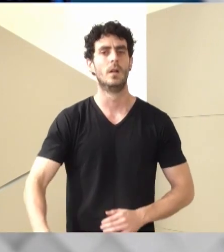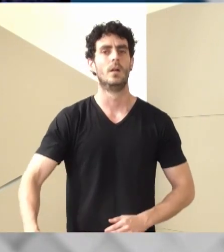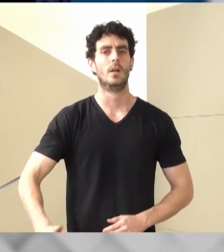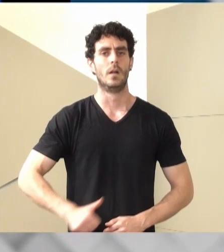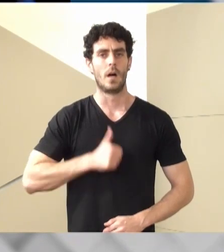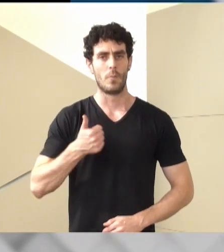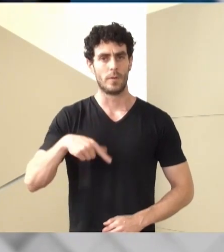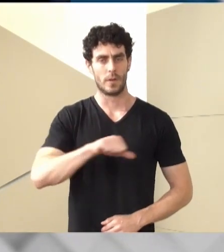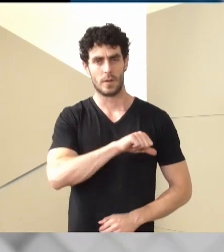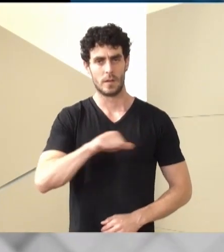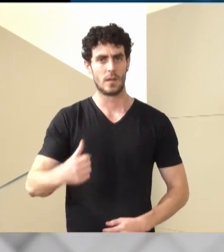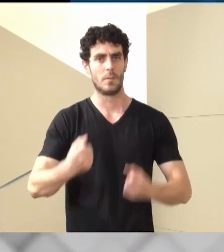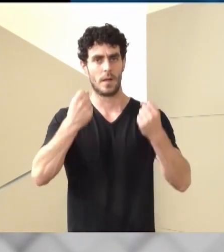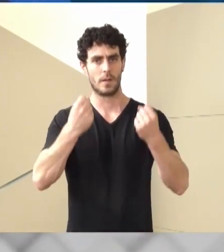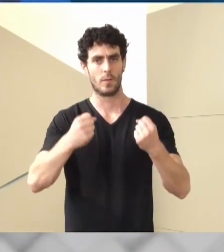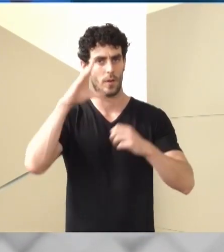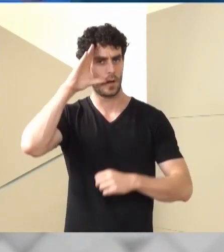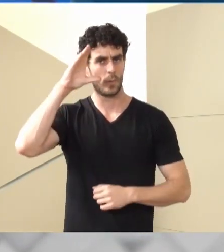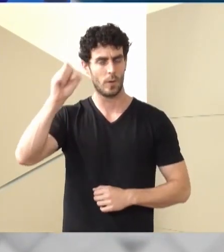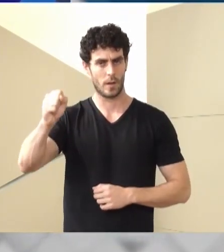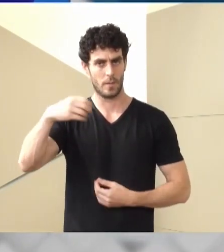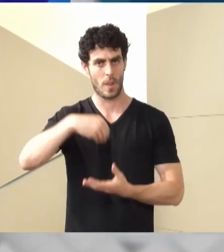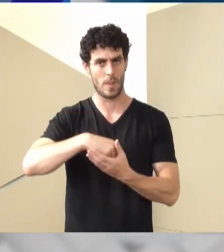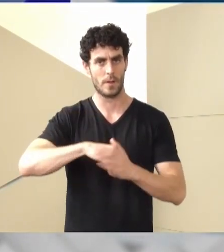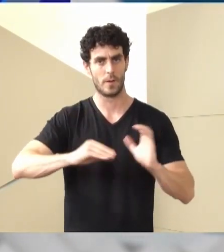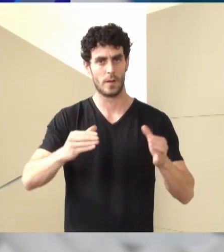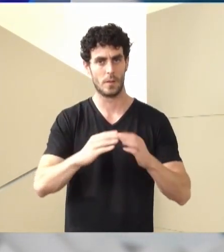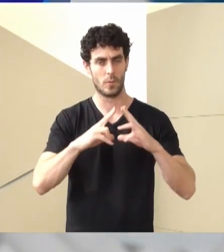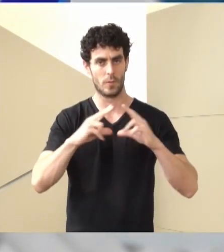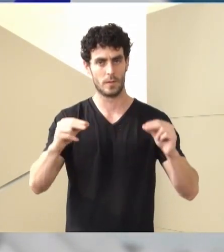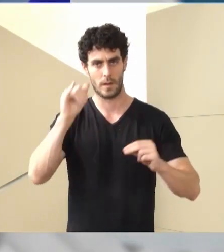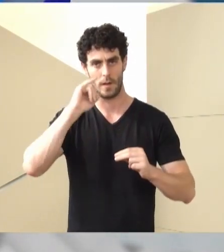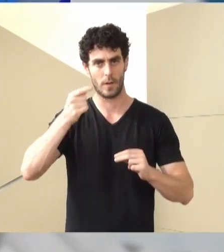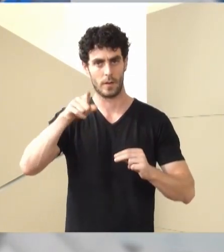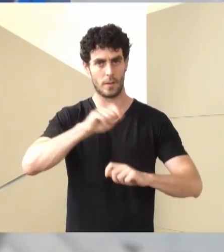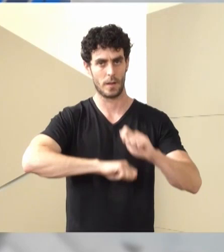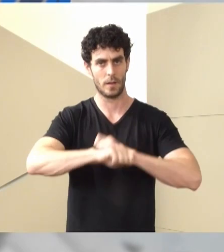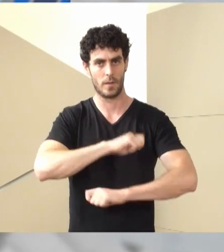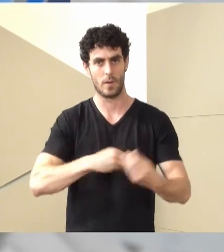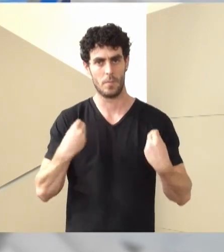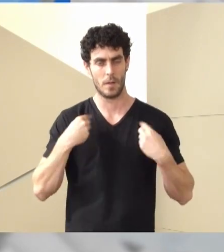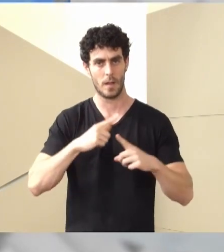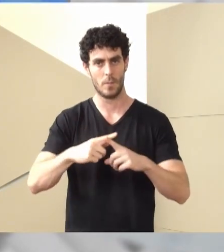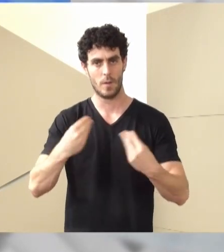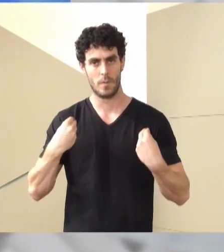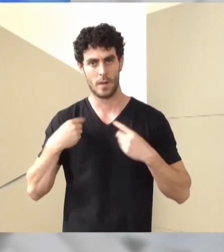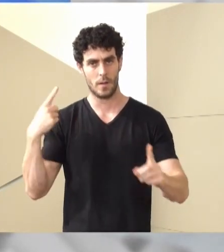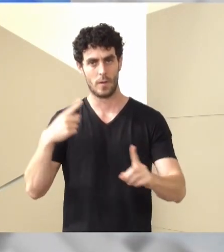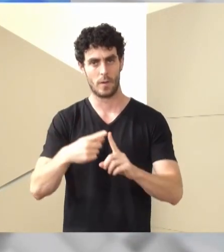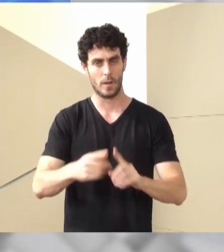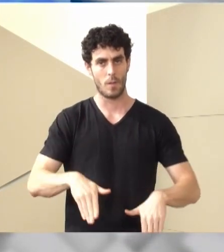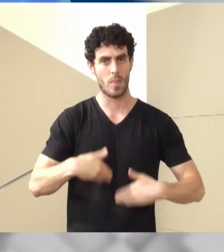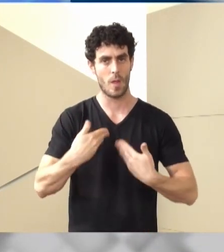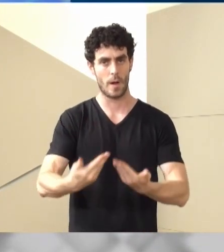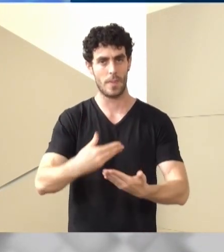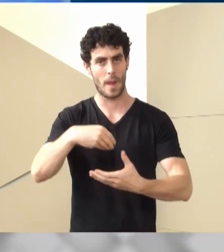Aprovechando esta semana institucional, la Guardia Civil ha formado equipo con la Universidad de La Rioja y la Asociación Vida por Vida para conseguir donantes de